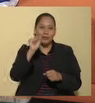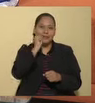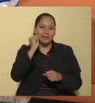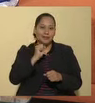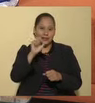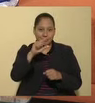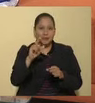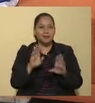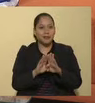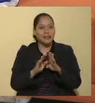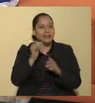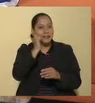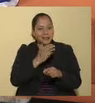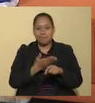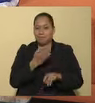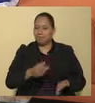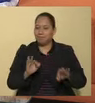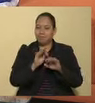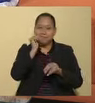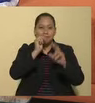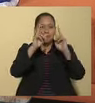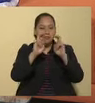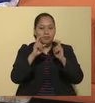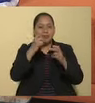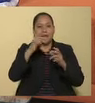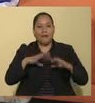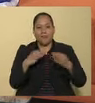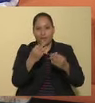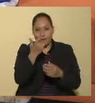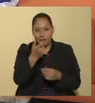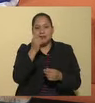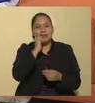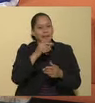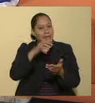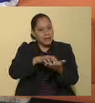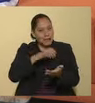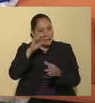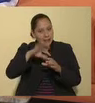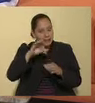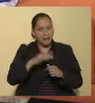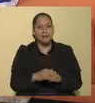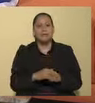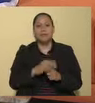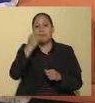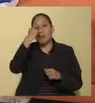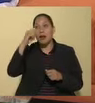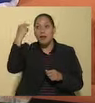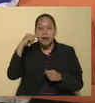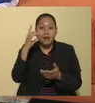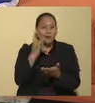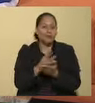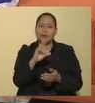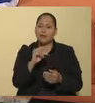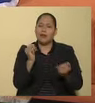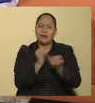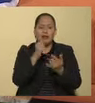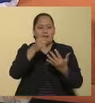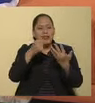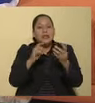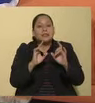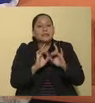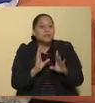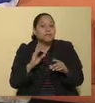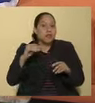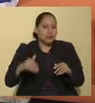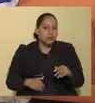siempre. La verdad es que qué importante hablar del tema de finanzas. Siempre hay que ahorrar. No solo para viajar, sino para cualquier